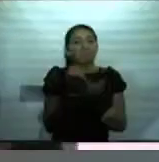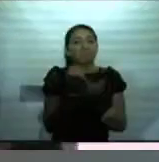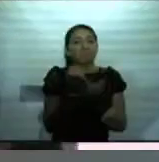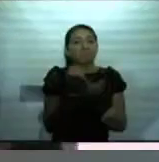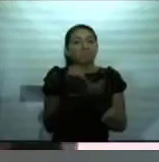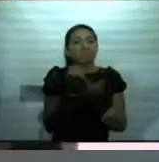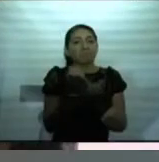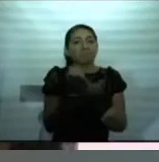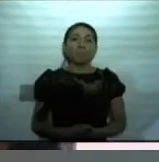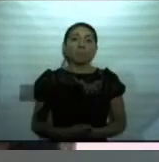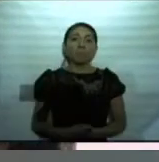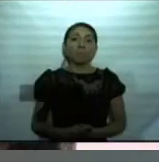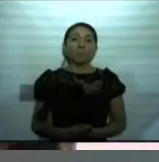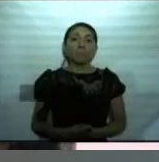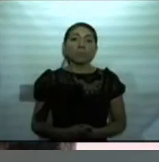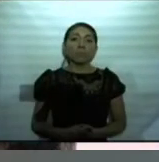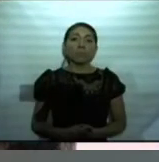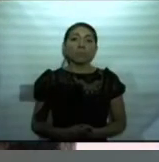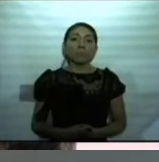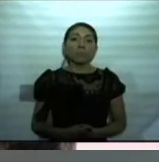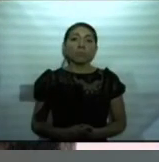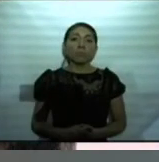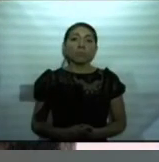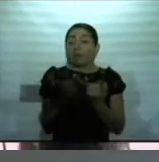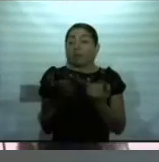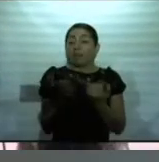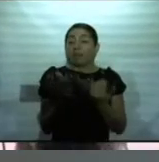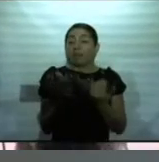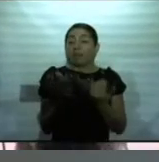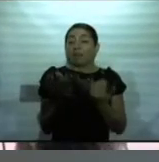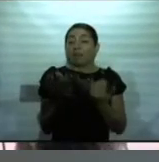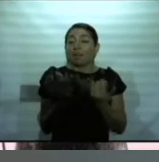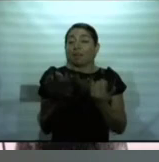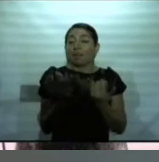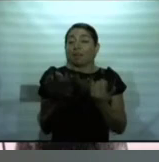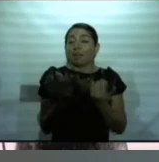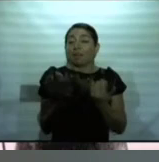El otro programa social que les propongo